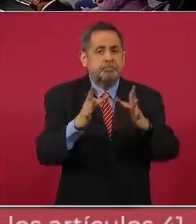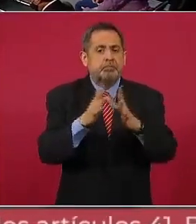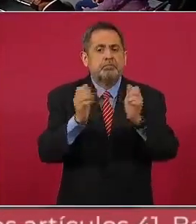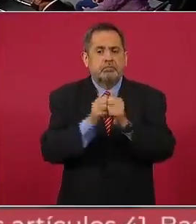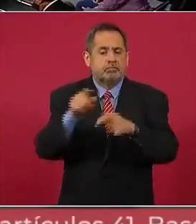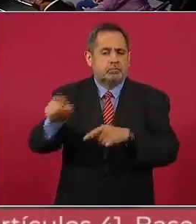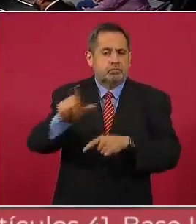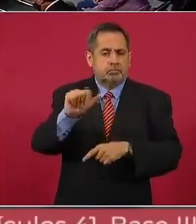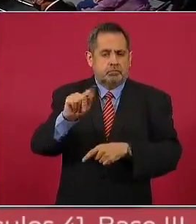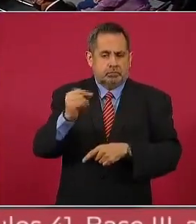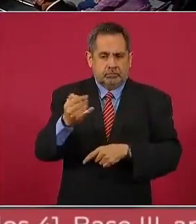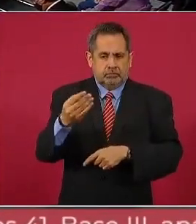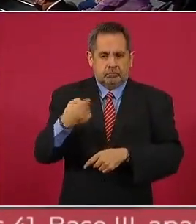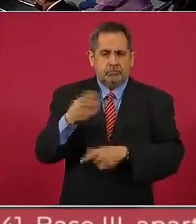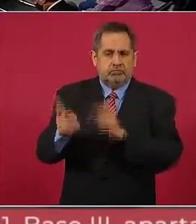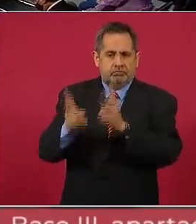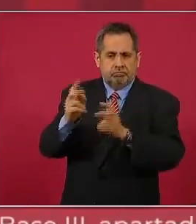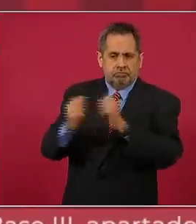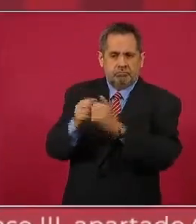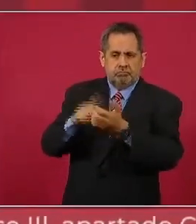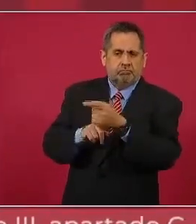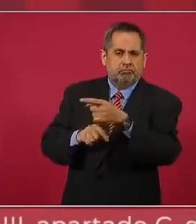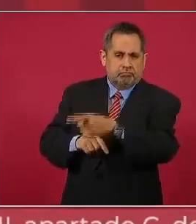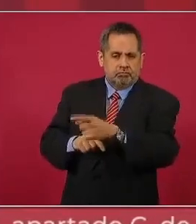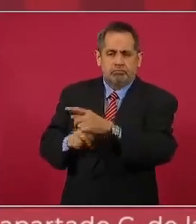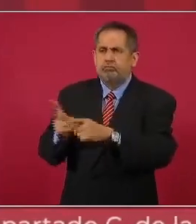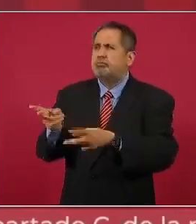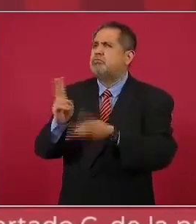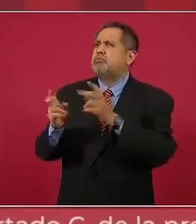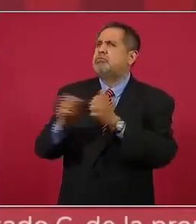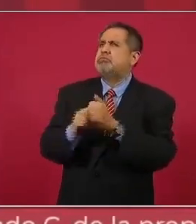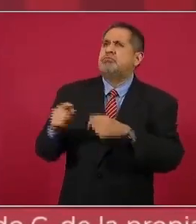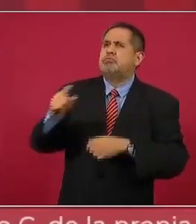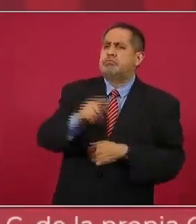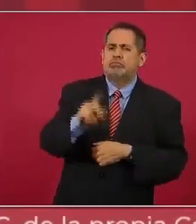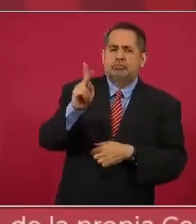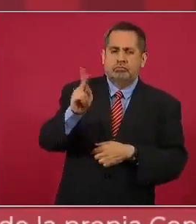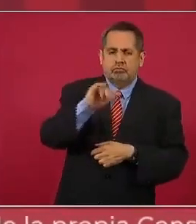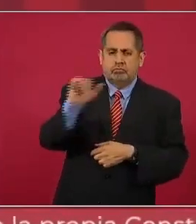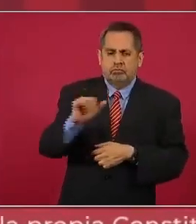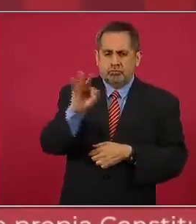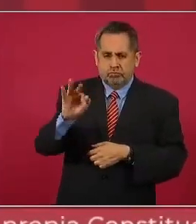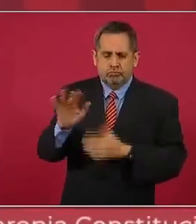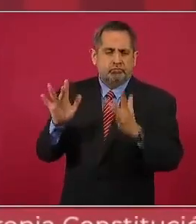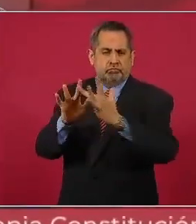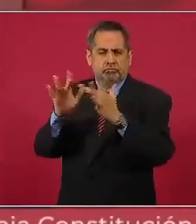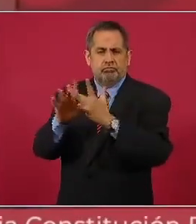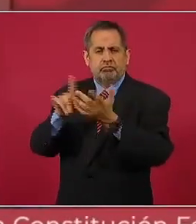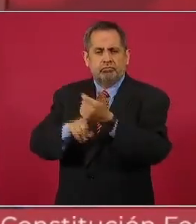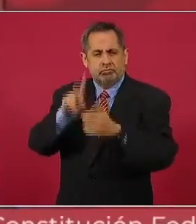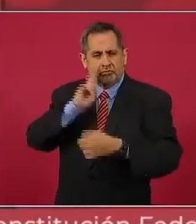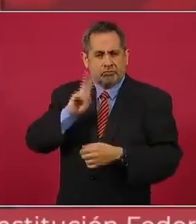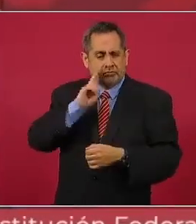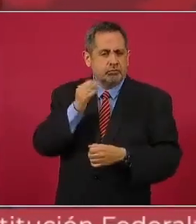lo vemos con el Poder Judicial, ¿sí?